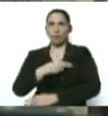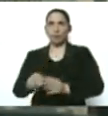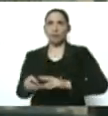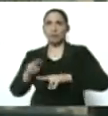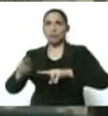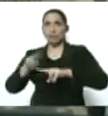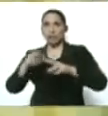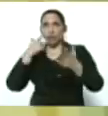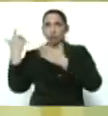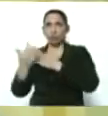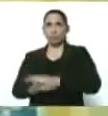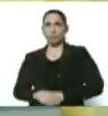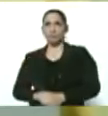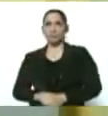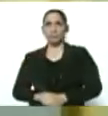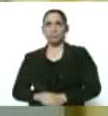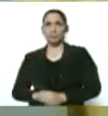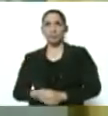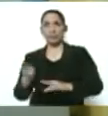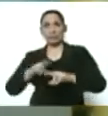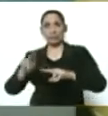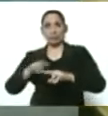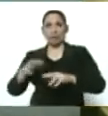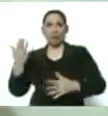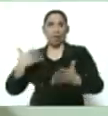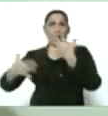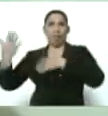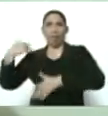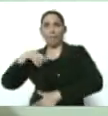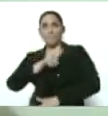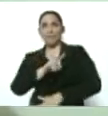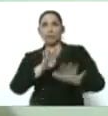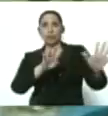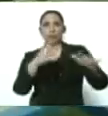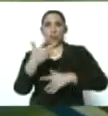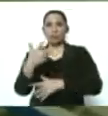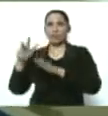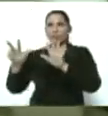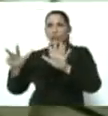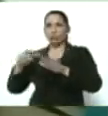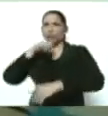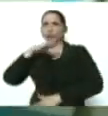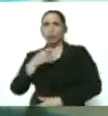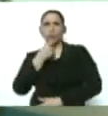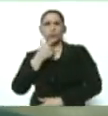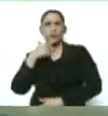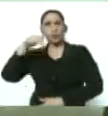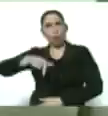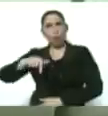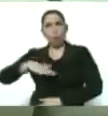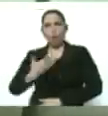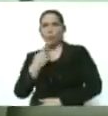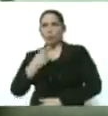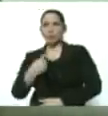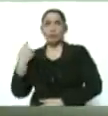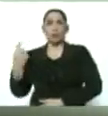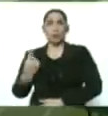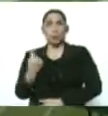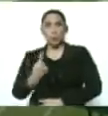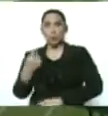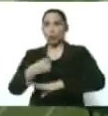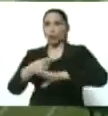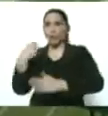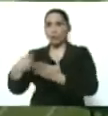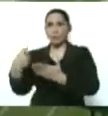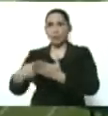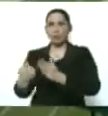Niños de Verita, un hospital que data desde 1932, tiene una historia hermosa, pero hoy podemos decir que los únicos gobiernos que han